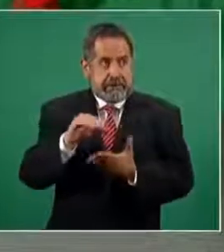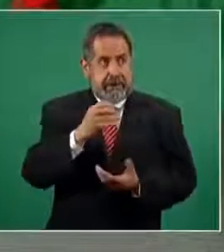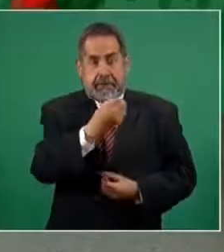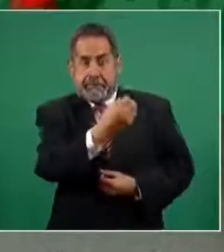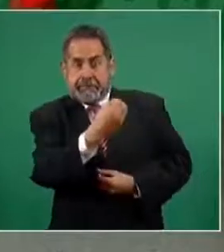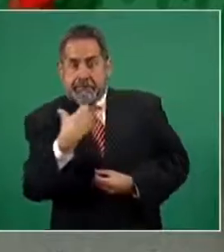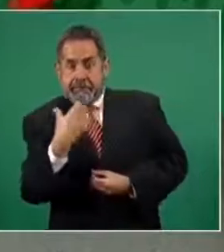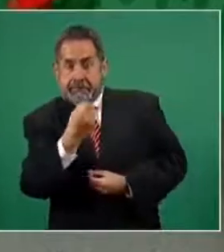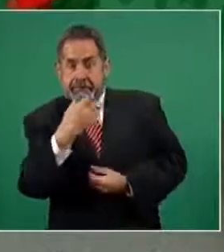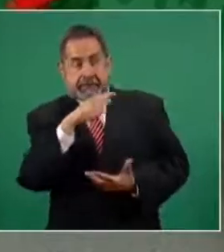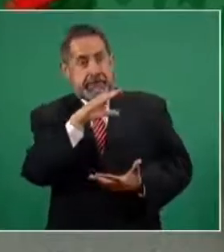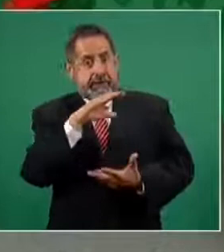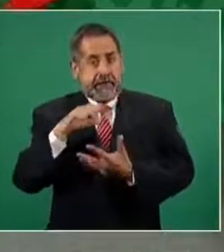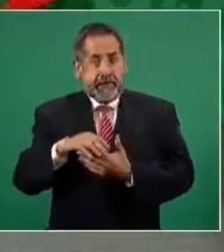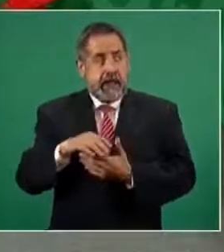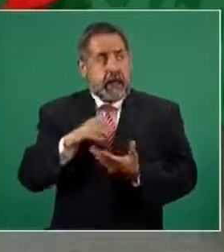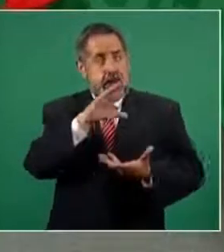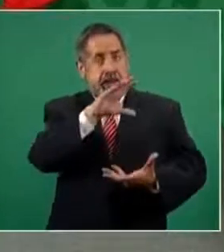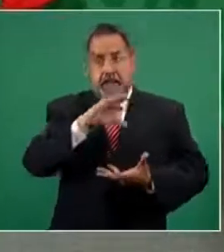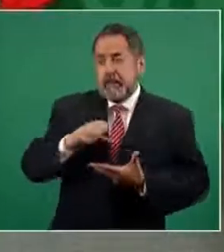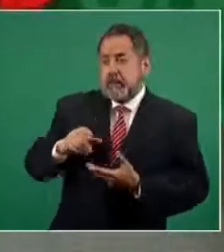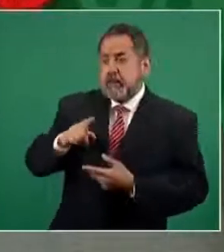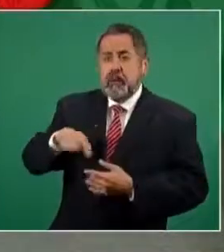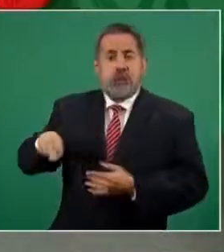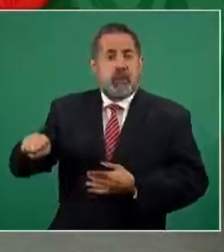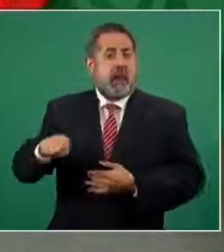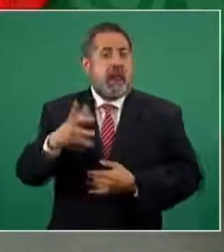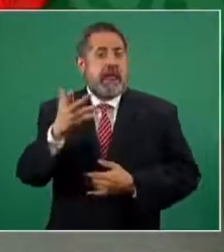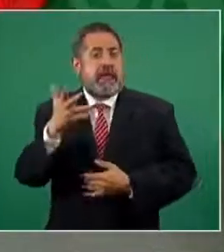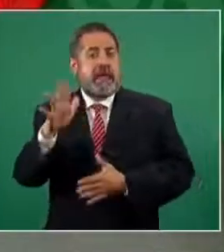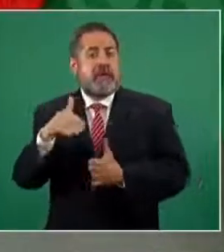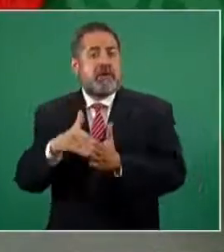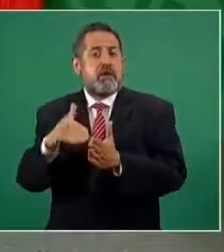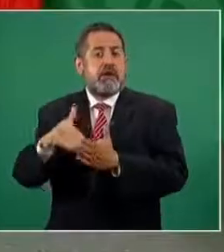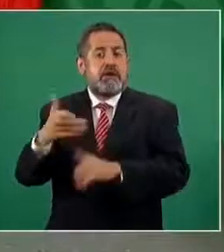que llegan a 10 millones de familias,